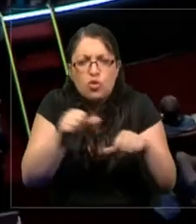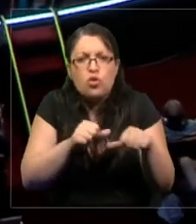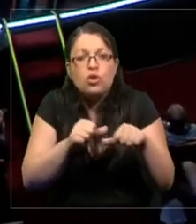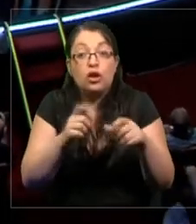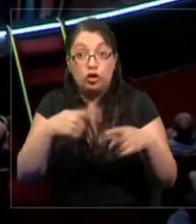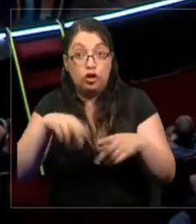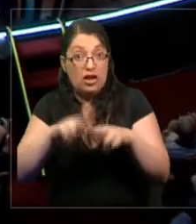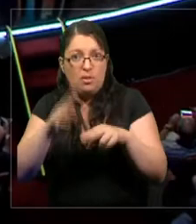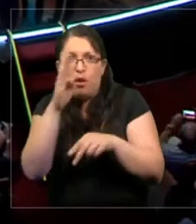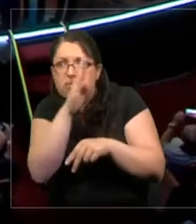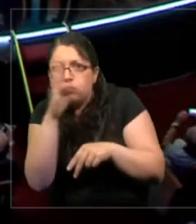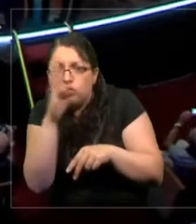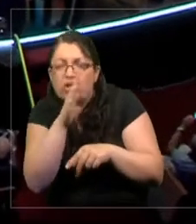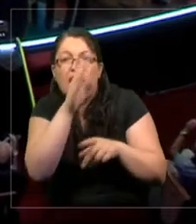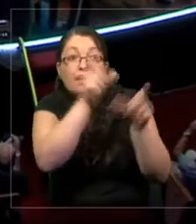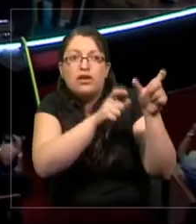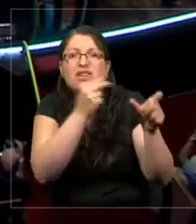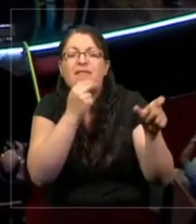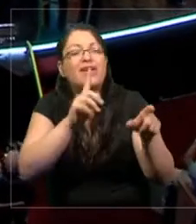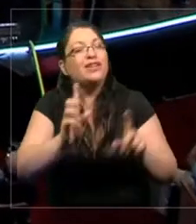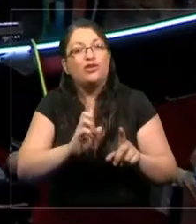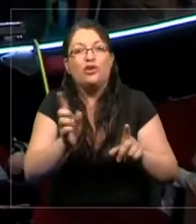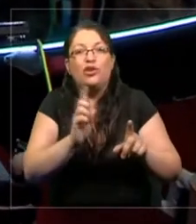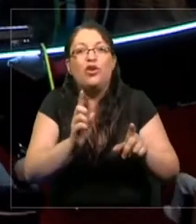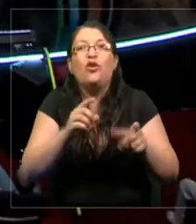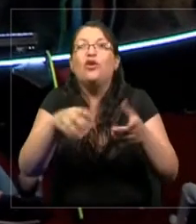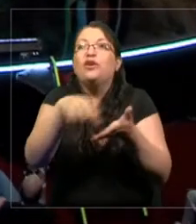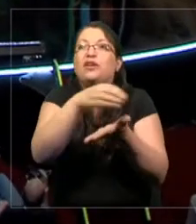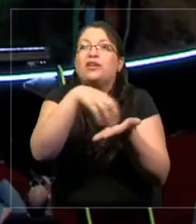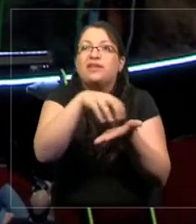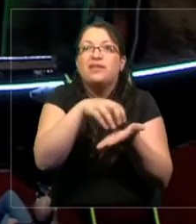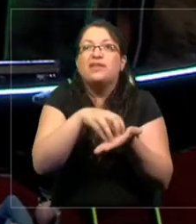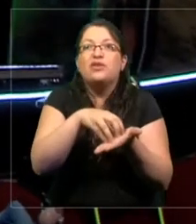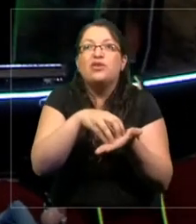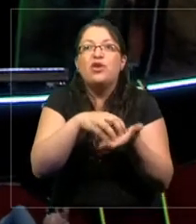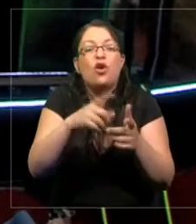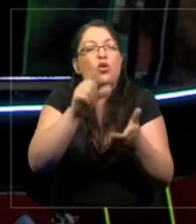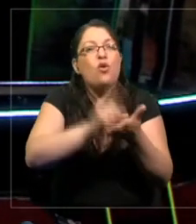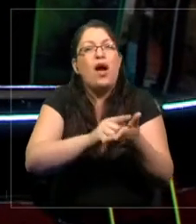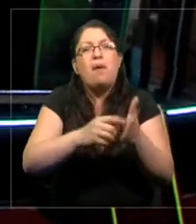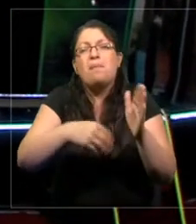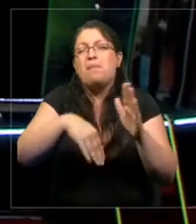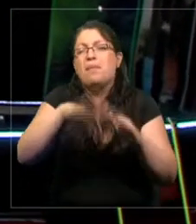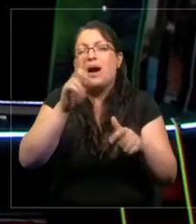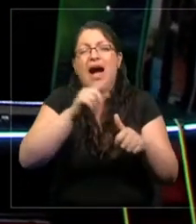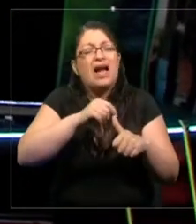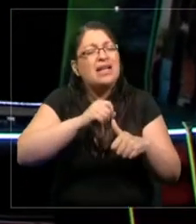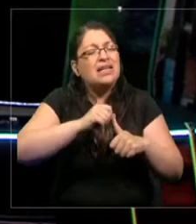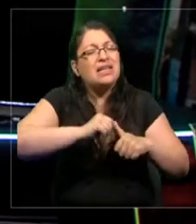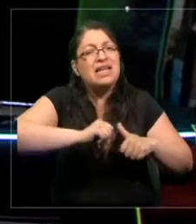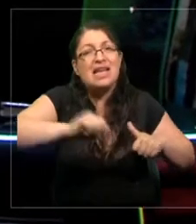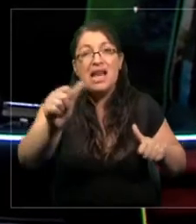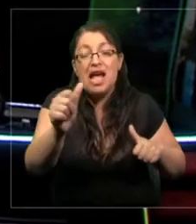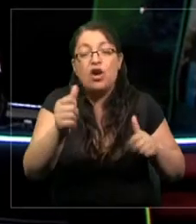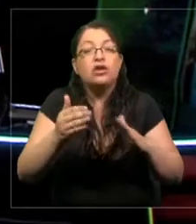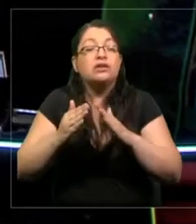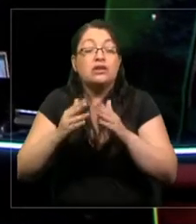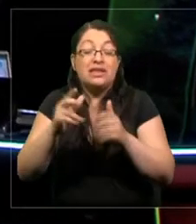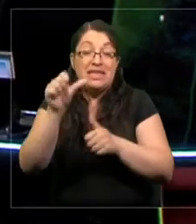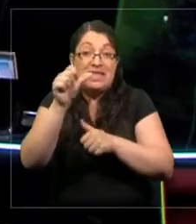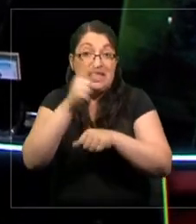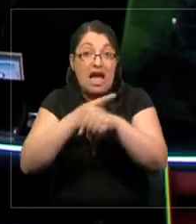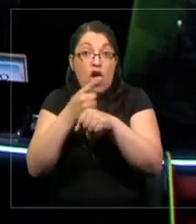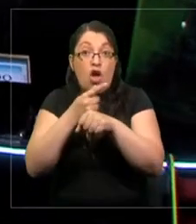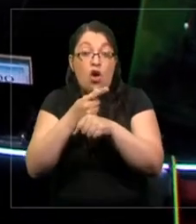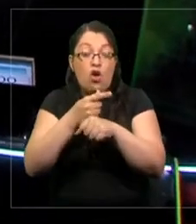poblado más cercano de la comunidad puerto edén una de las localidades más aisladas que tiene chile y estas seis horas de navegación de donde nosotros